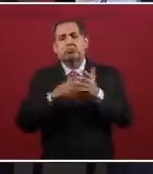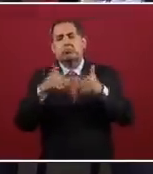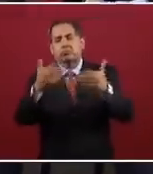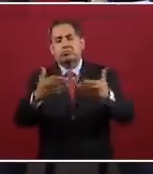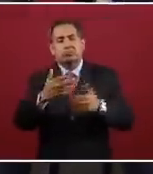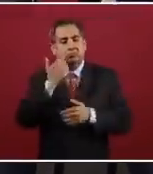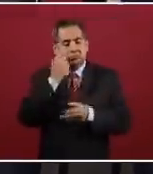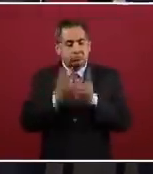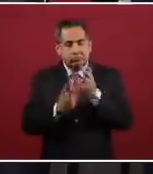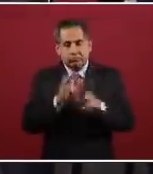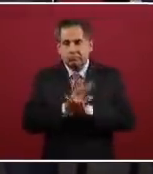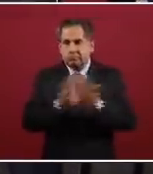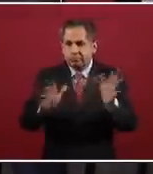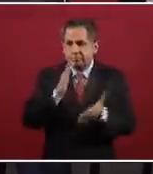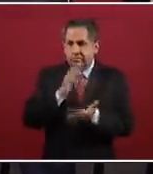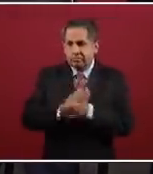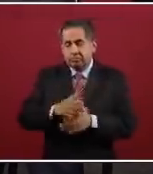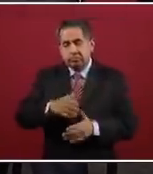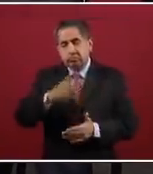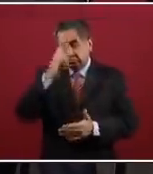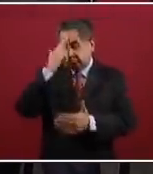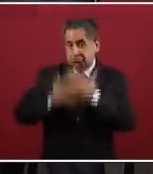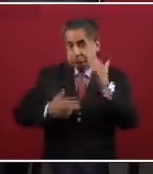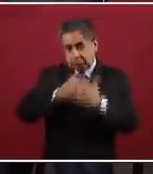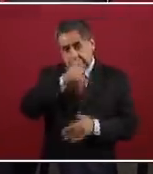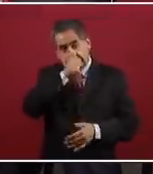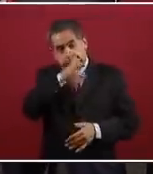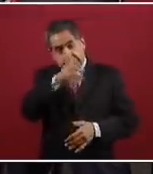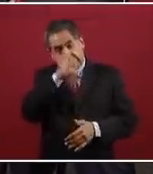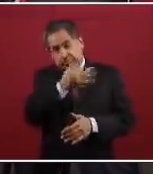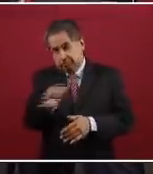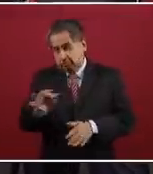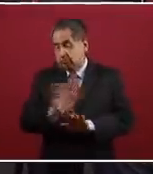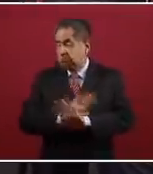que ya dejen de estar de groseros también.